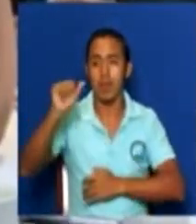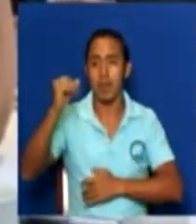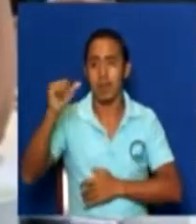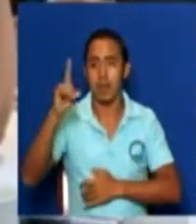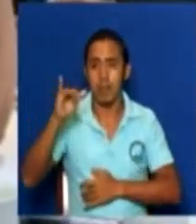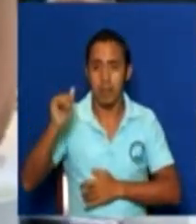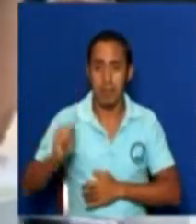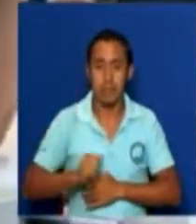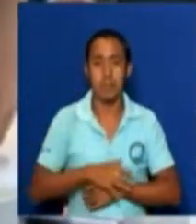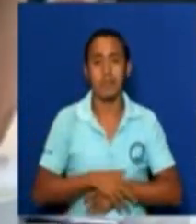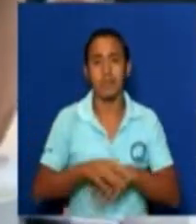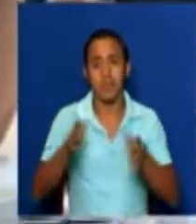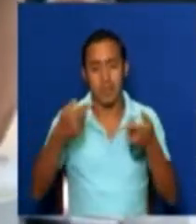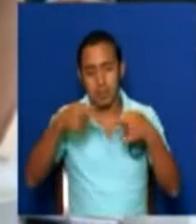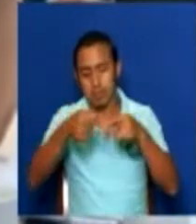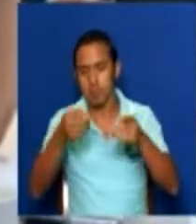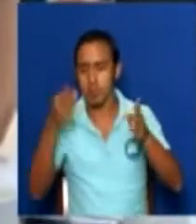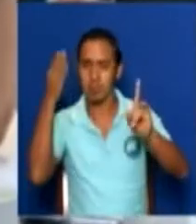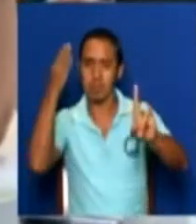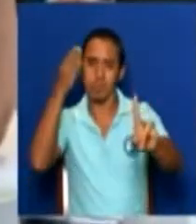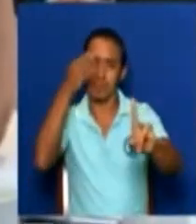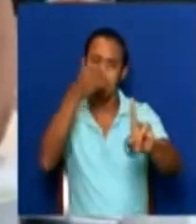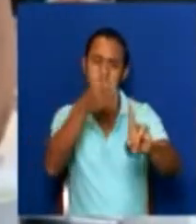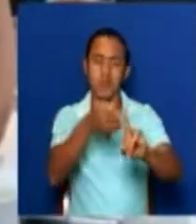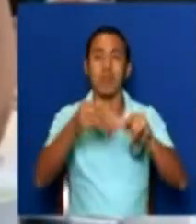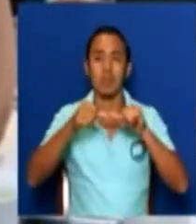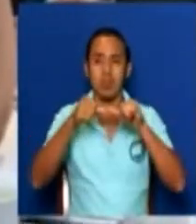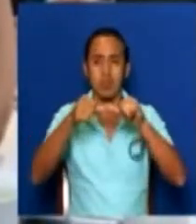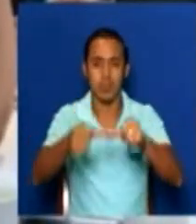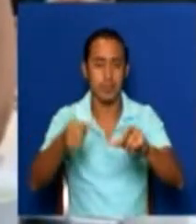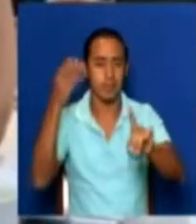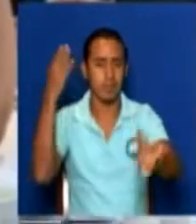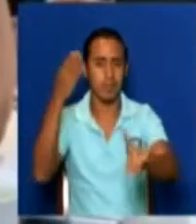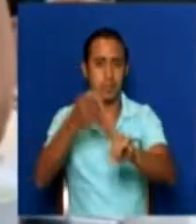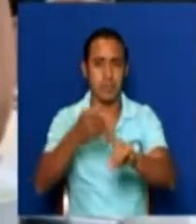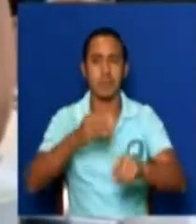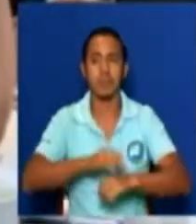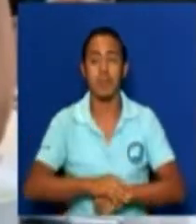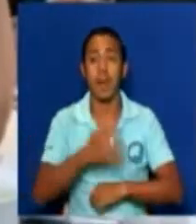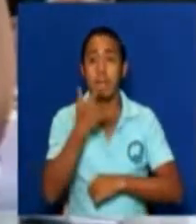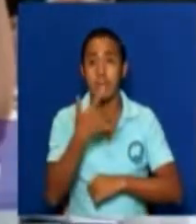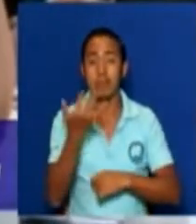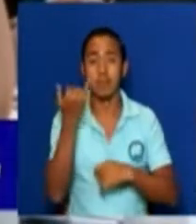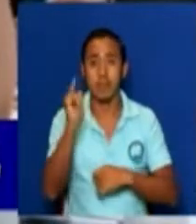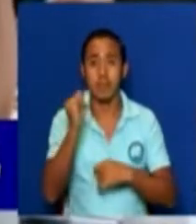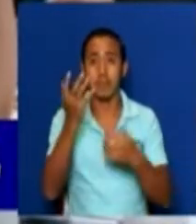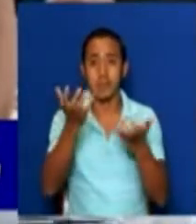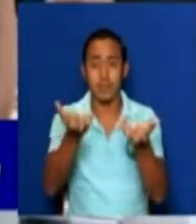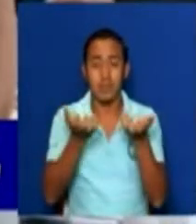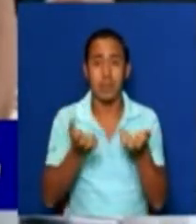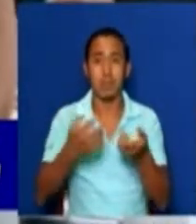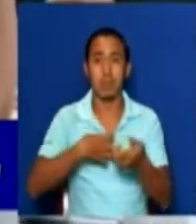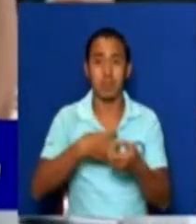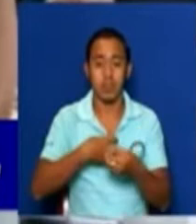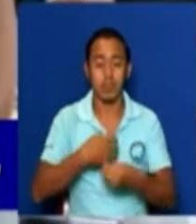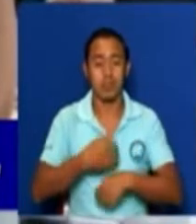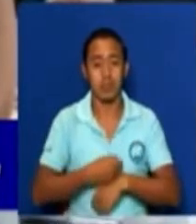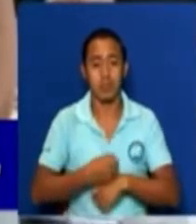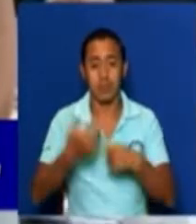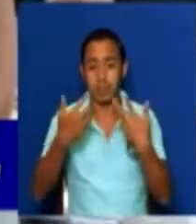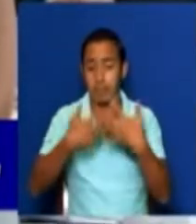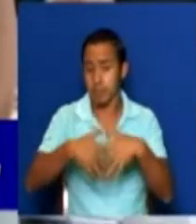decía, vamos en una senda, sigámosla construyendo, porque sí queremos que haya un empleo y un empleo de